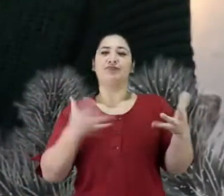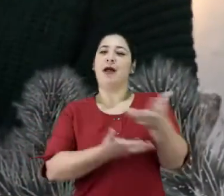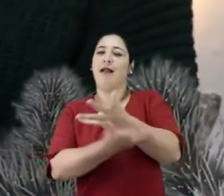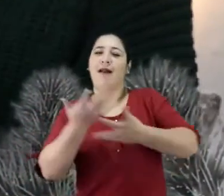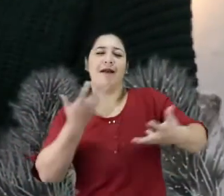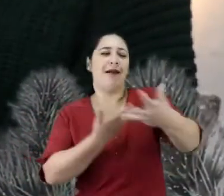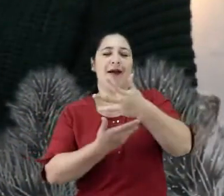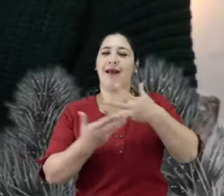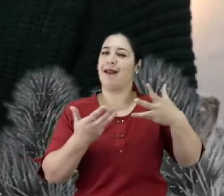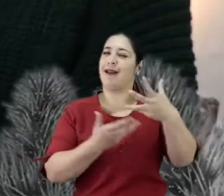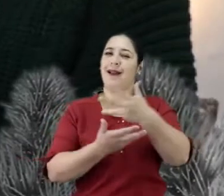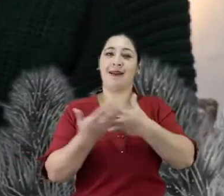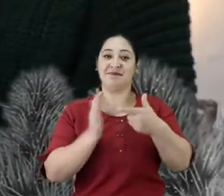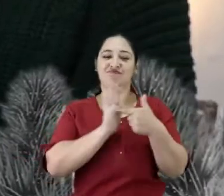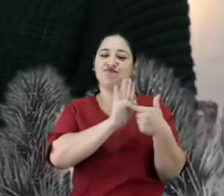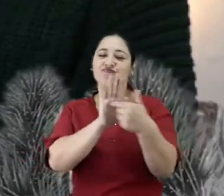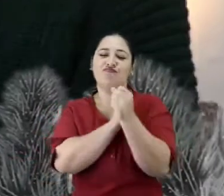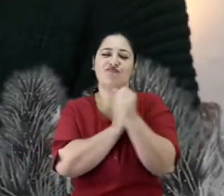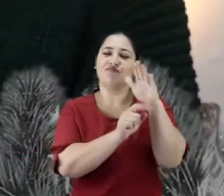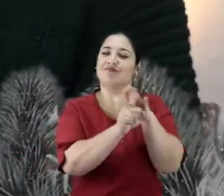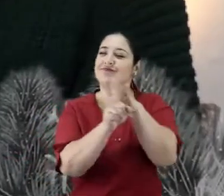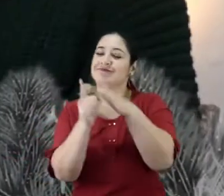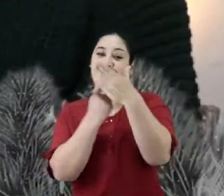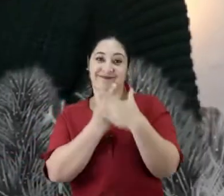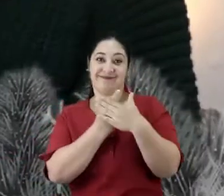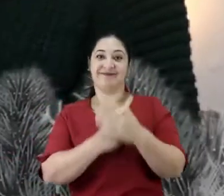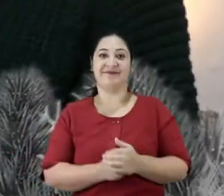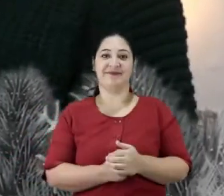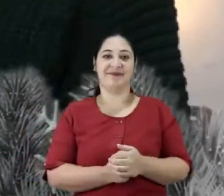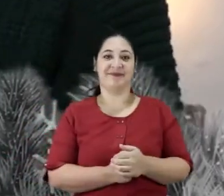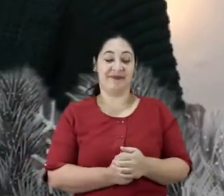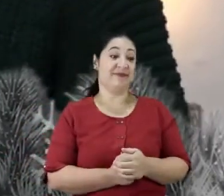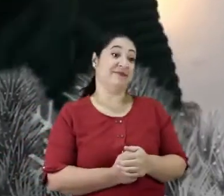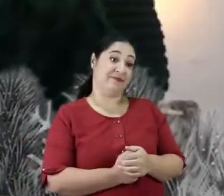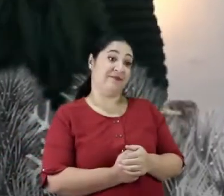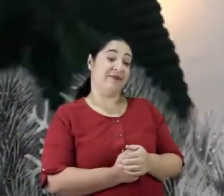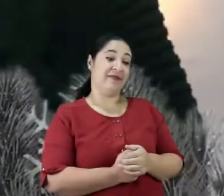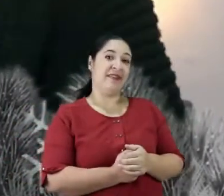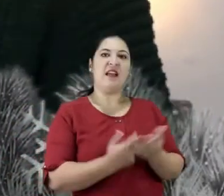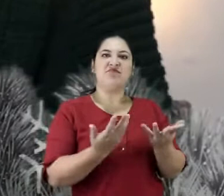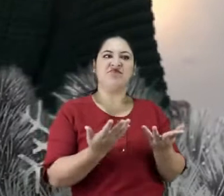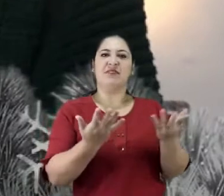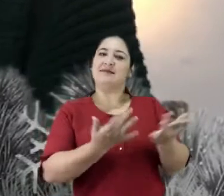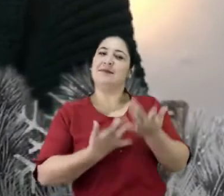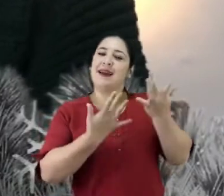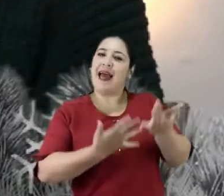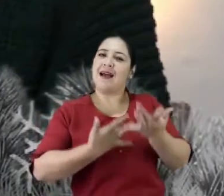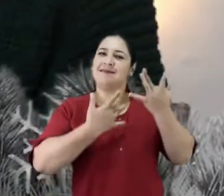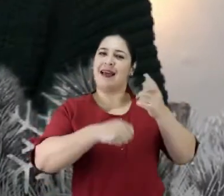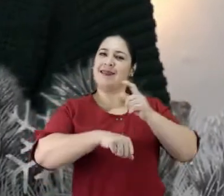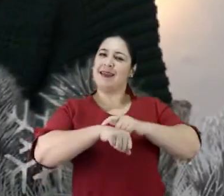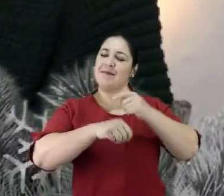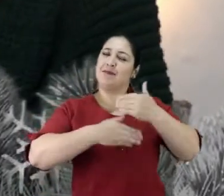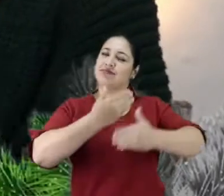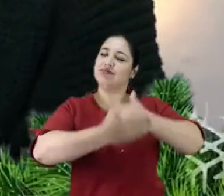estar juntos, compartiendo, demostrándonos cariño los unos a los otros. Y así, en medio de la esperanza y el tiempo